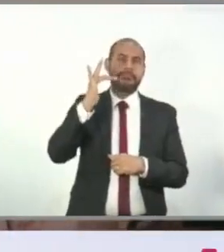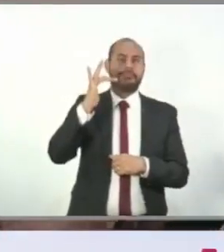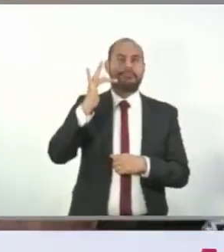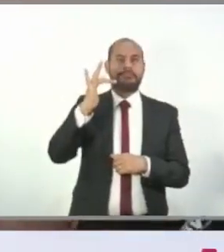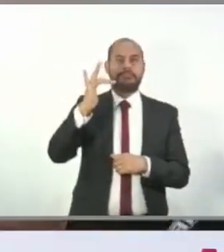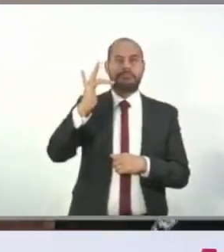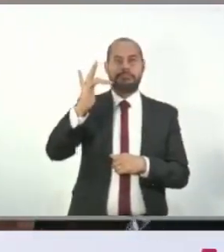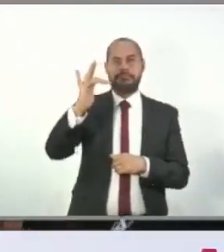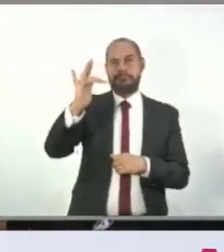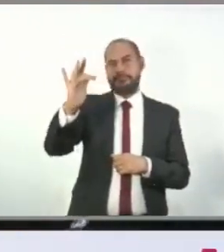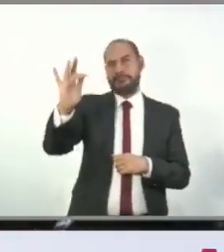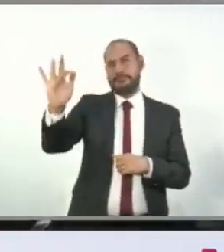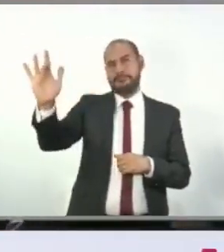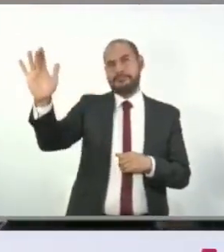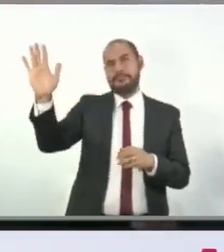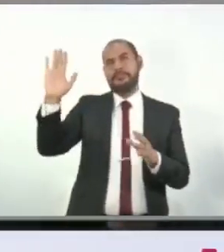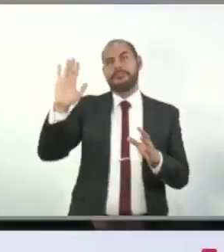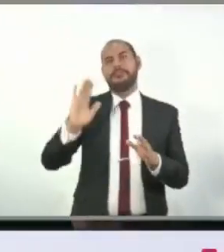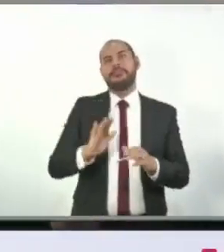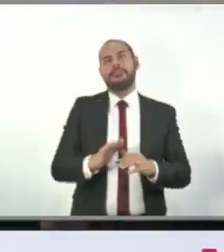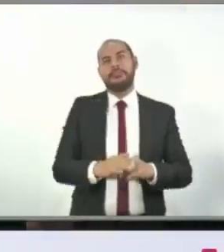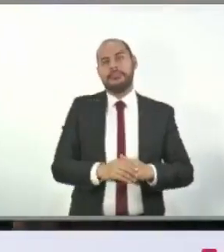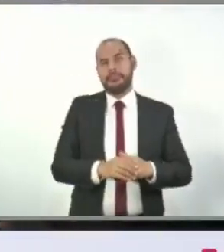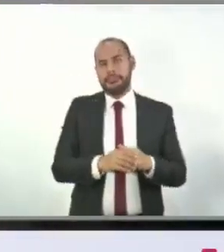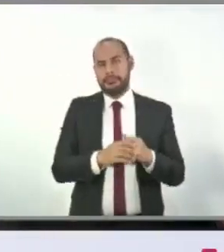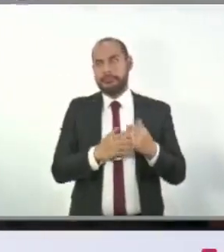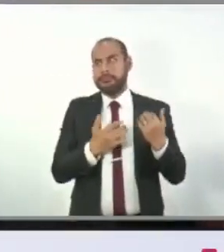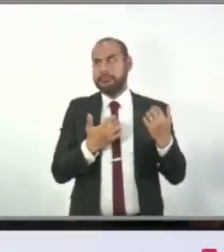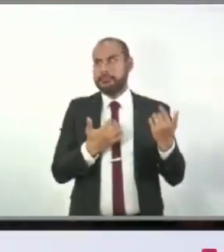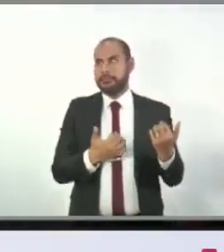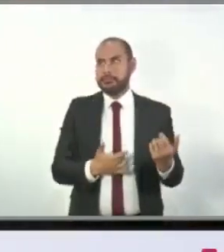sea tu nombre,